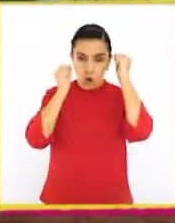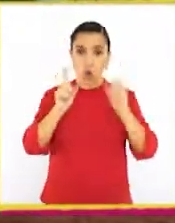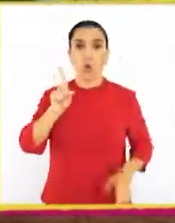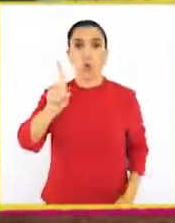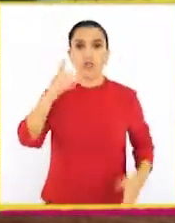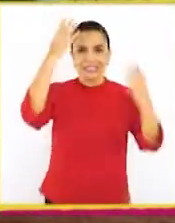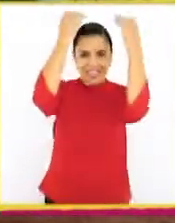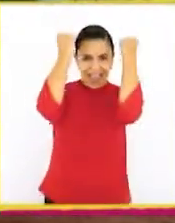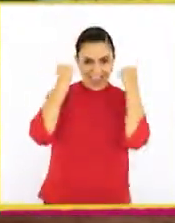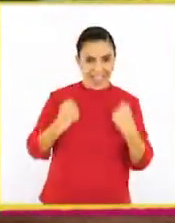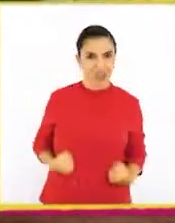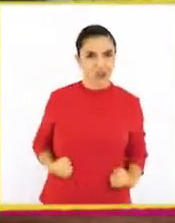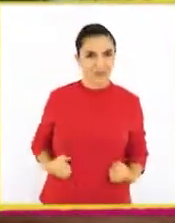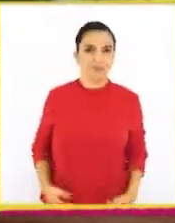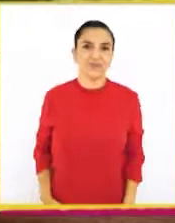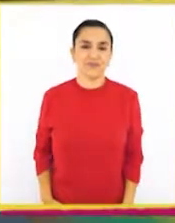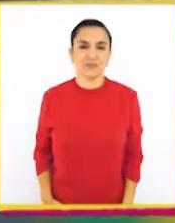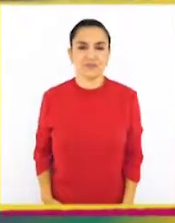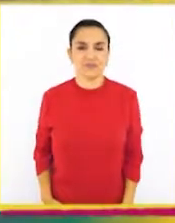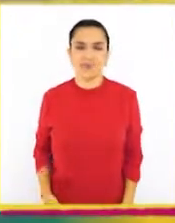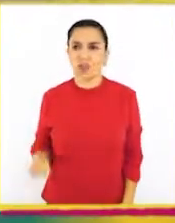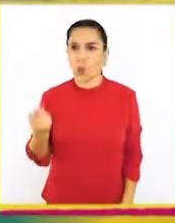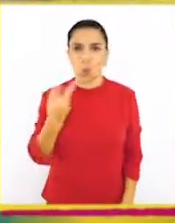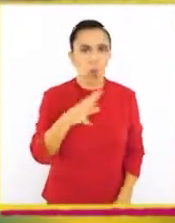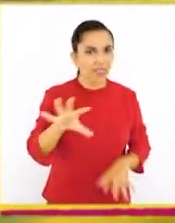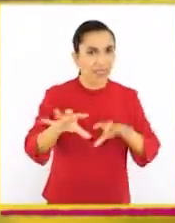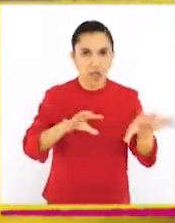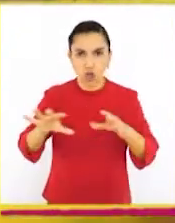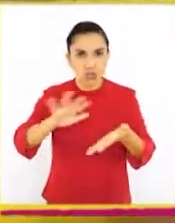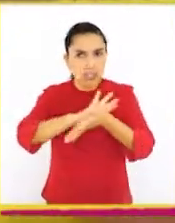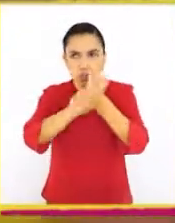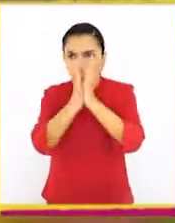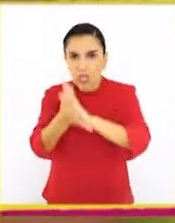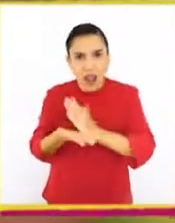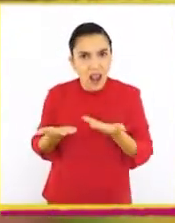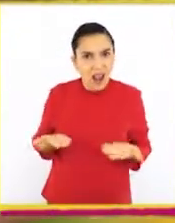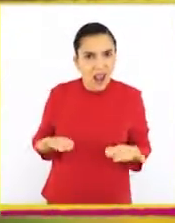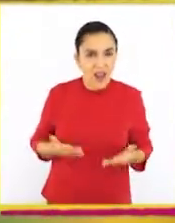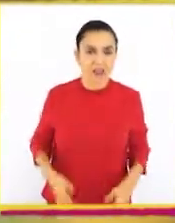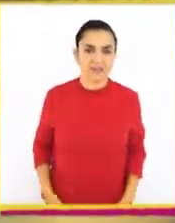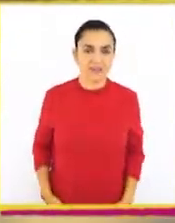gorro y un chaleco. ¿Cuántas cosas llevamos en total?